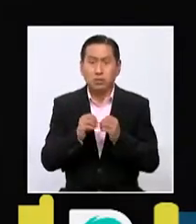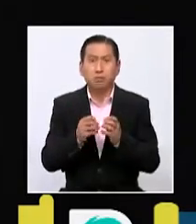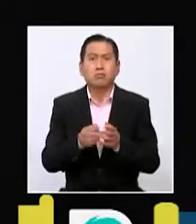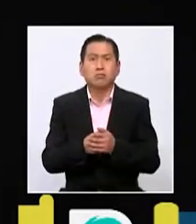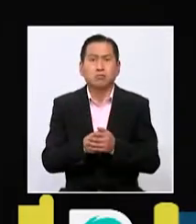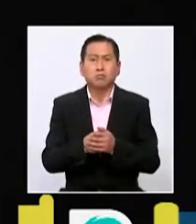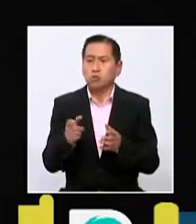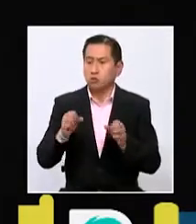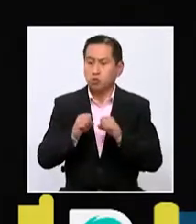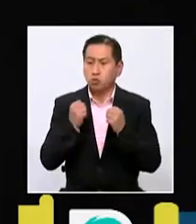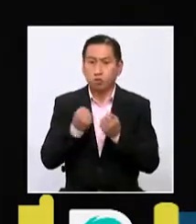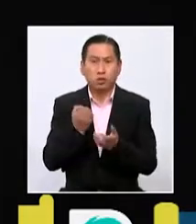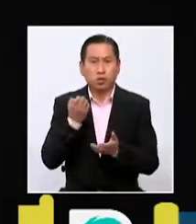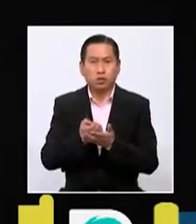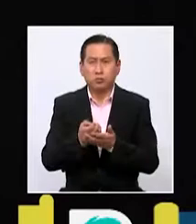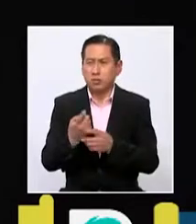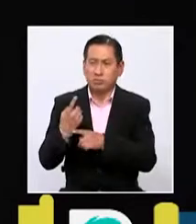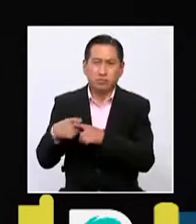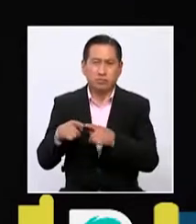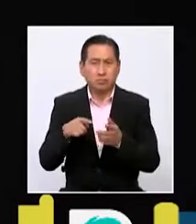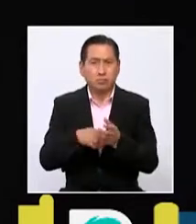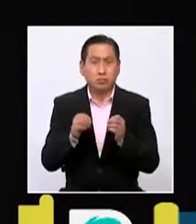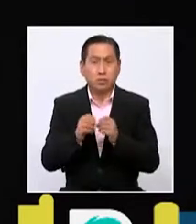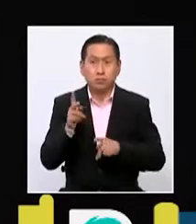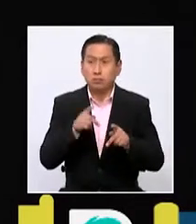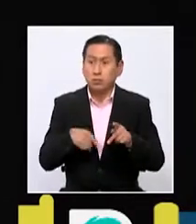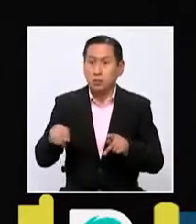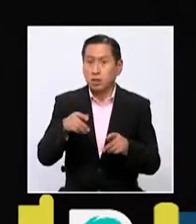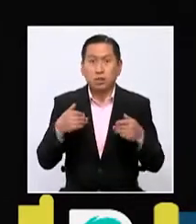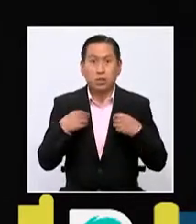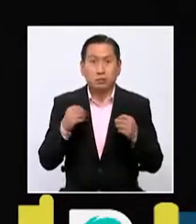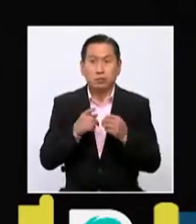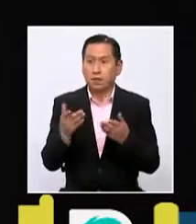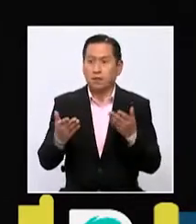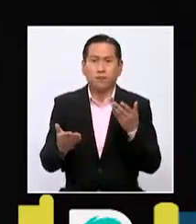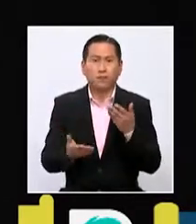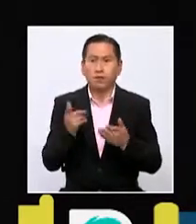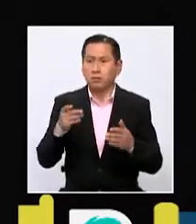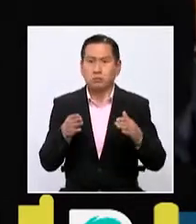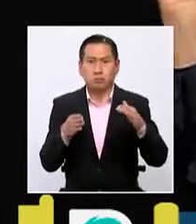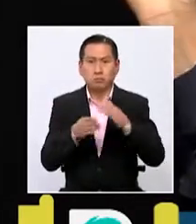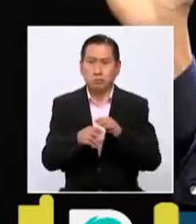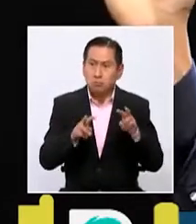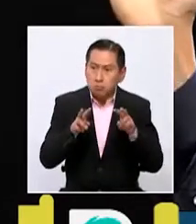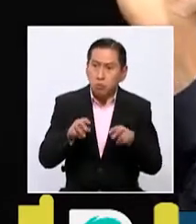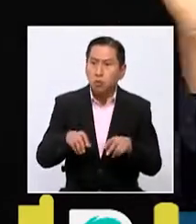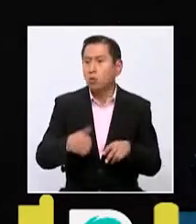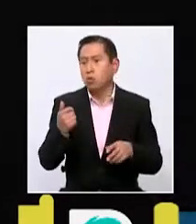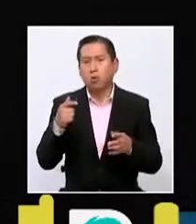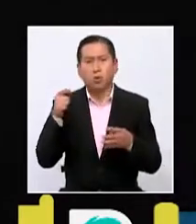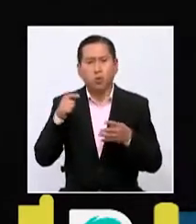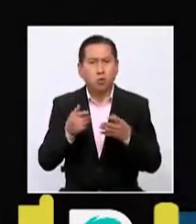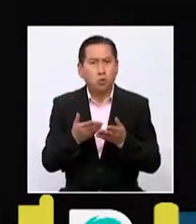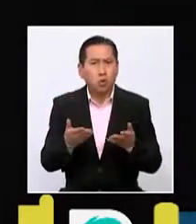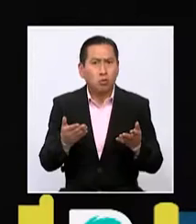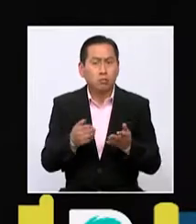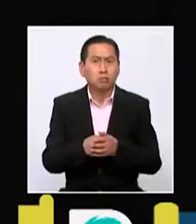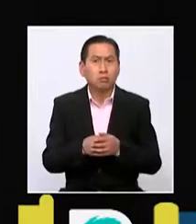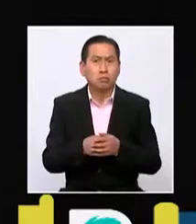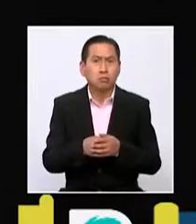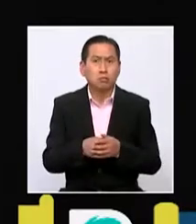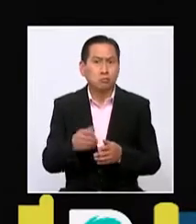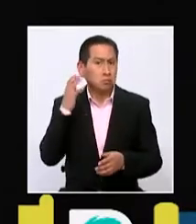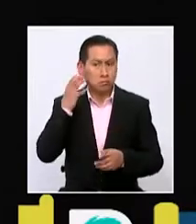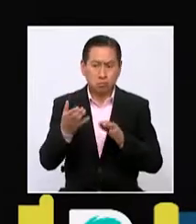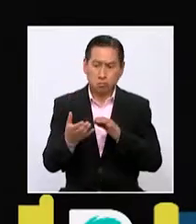O socioeconómico, las personas tienen acceso con mucha facilidad a ver contenidos de todo tipo. Uh-huh. Desde a través de un pequeño